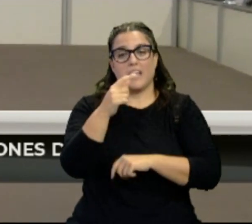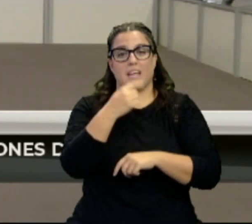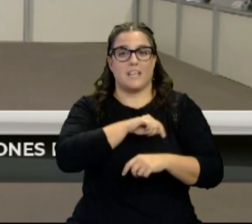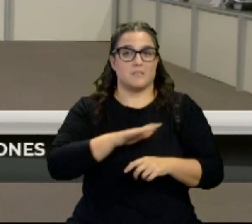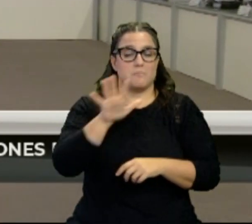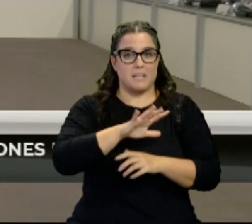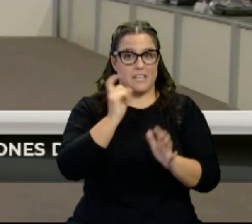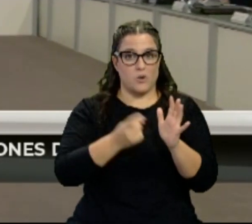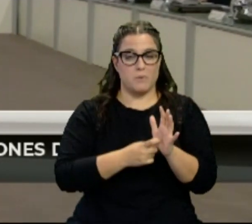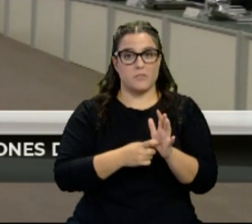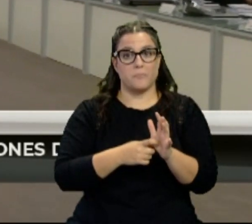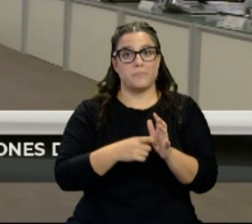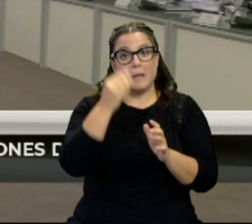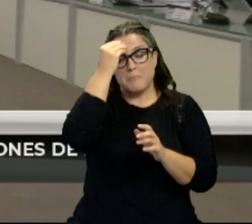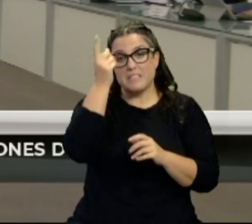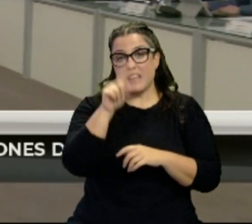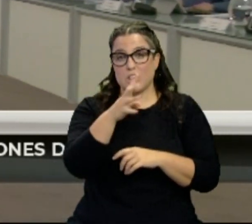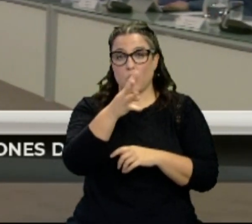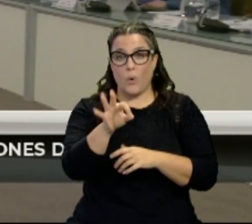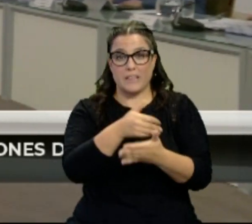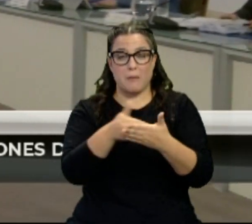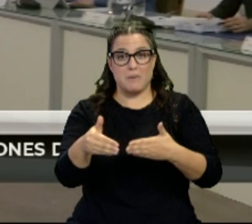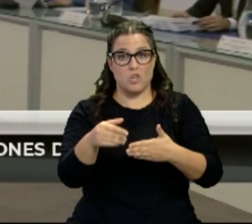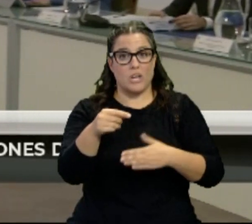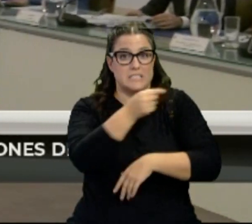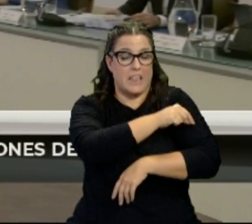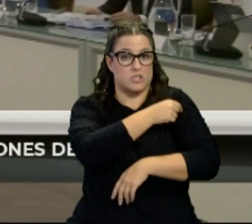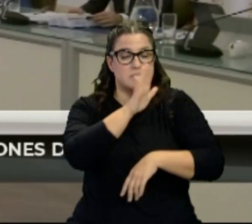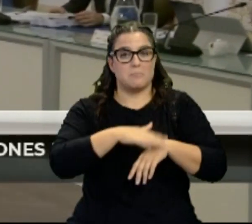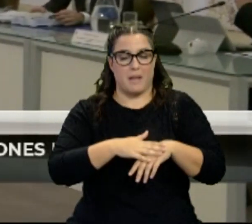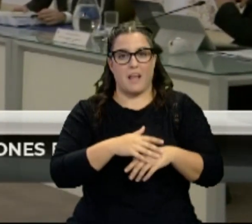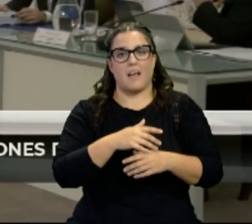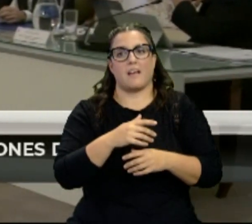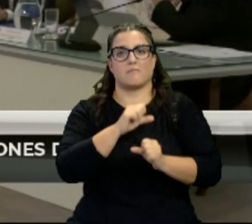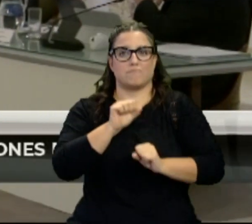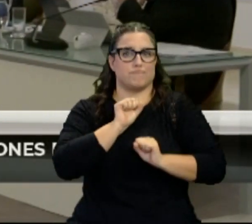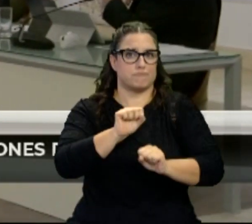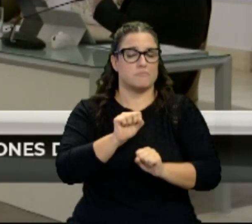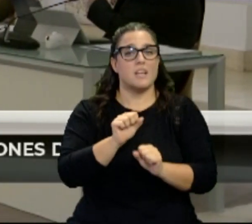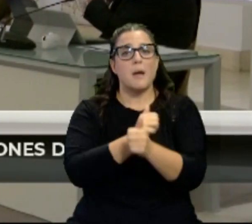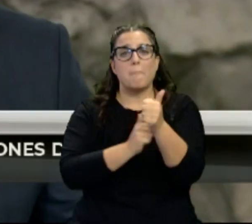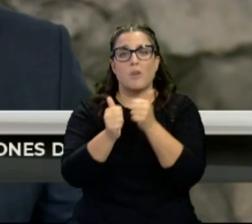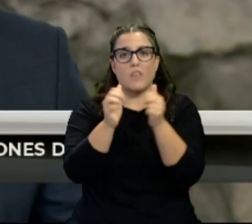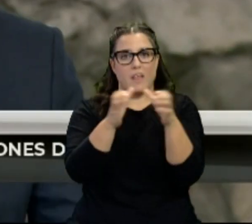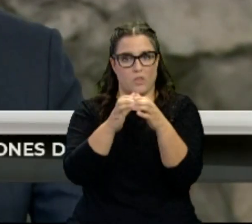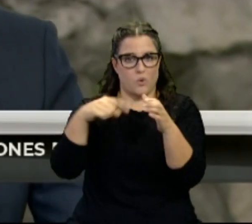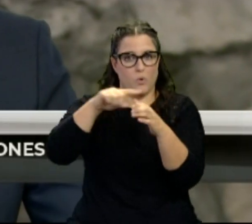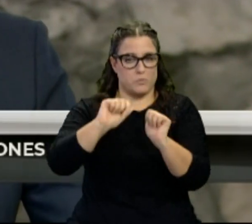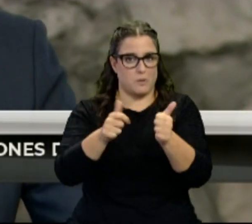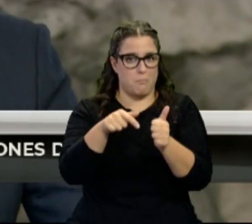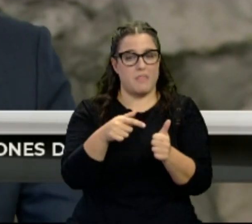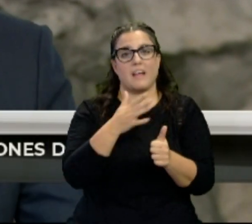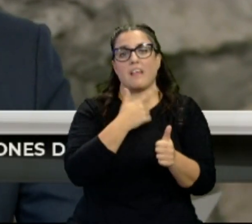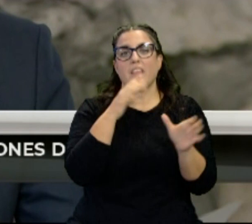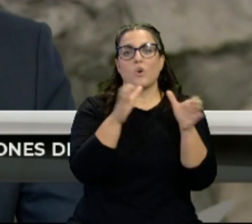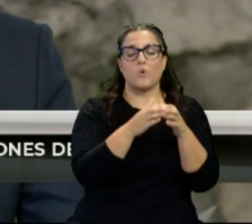recibir 140 millones de dosis para inmunizar a 80 millones de ciudadanos y garantizar la vacunación a los grupos priorizados, es decir, personal sanitario y los